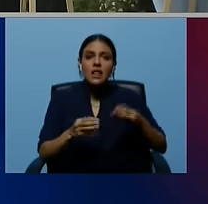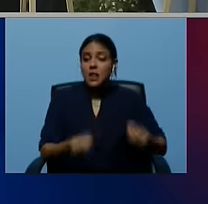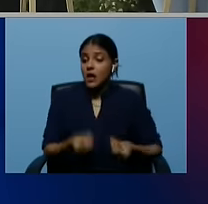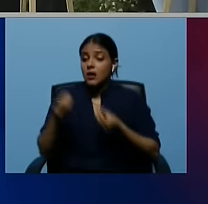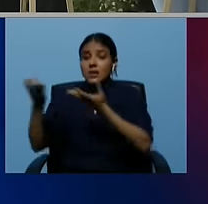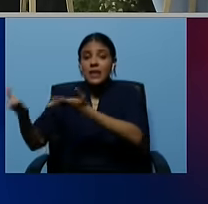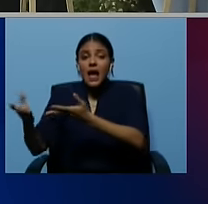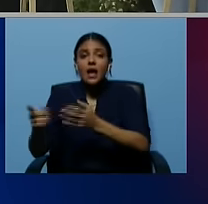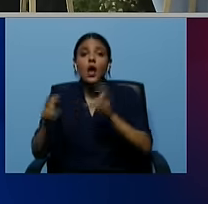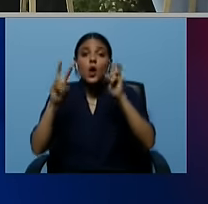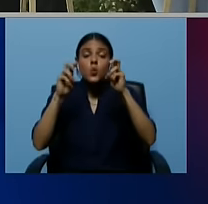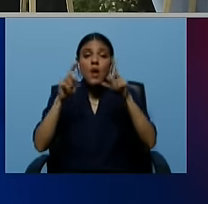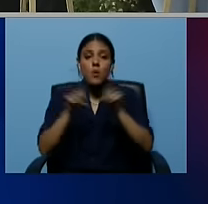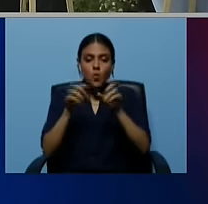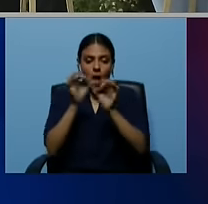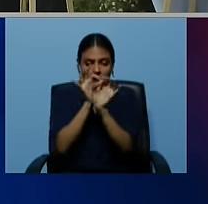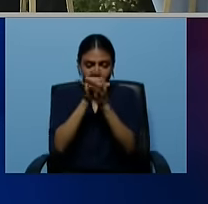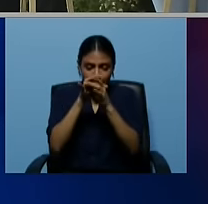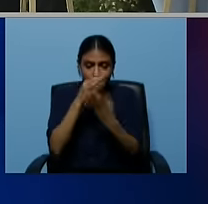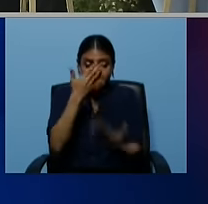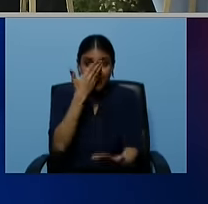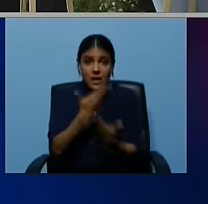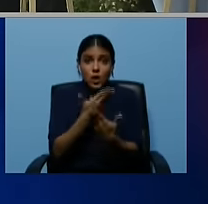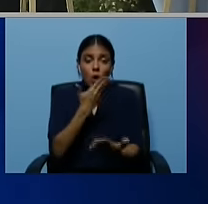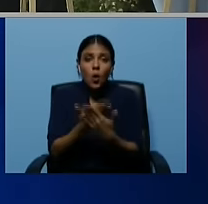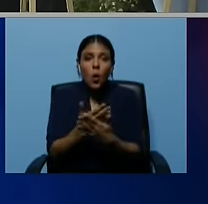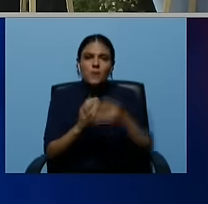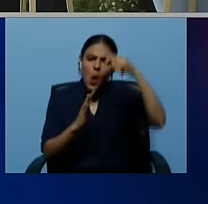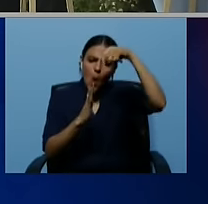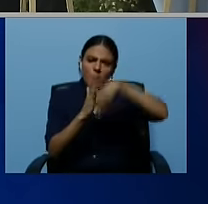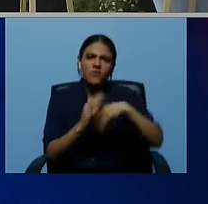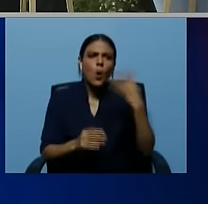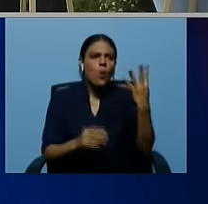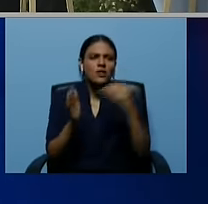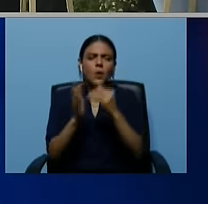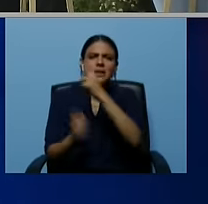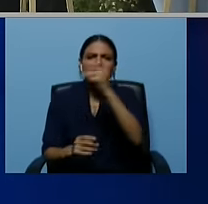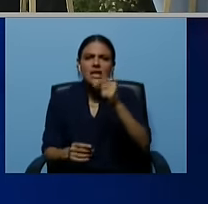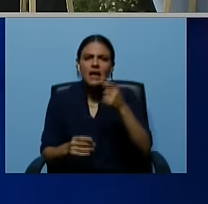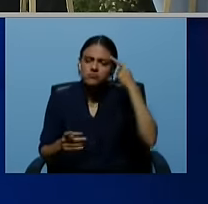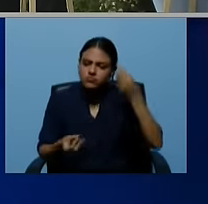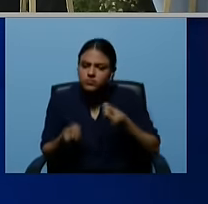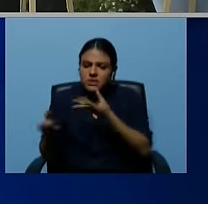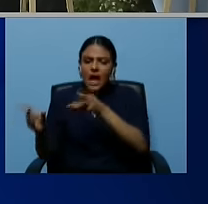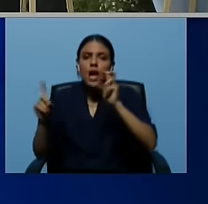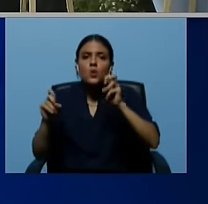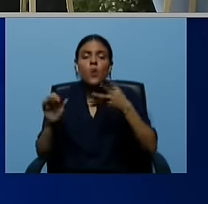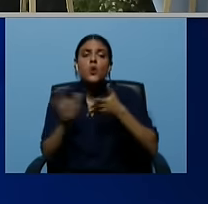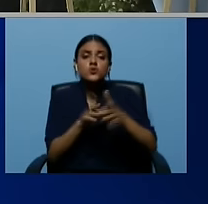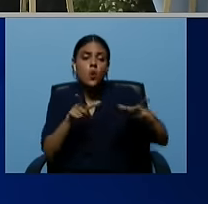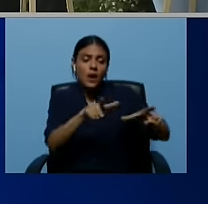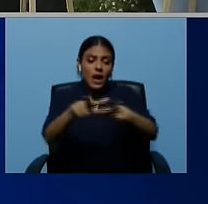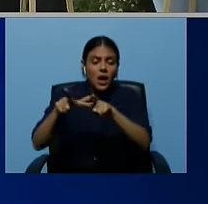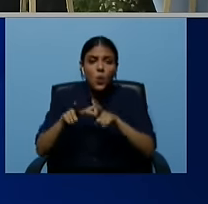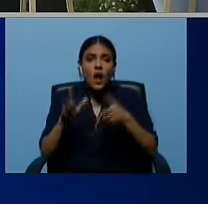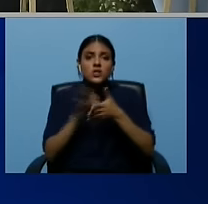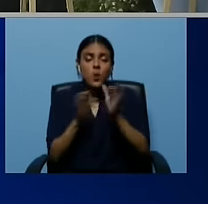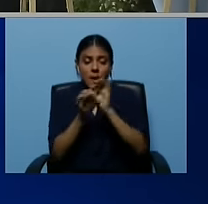microscopio CENTE-M 4100 para el Centro de Microscopía